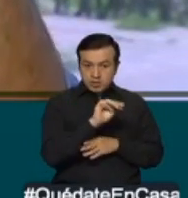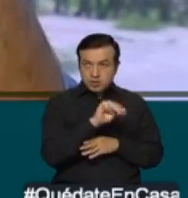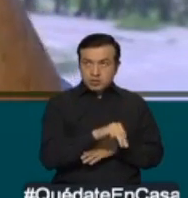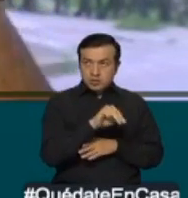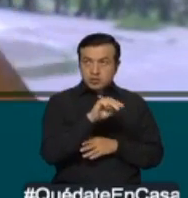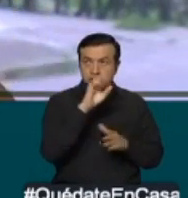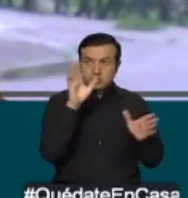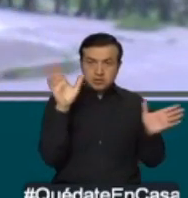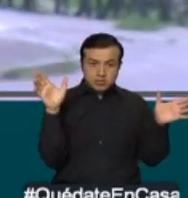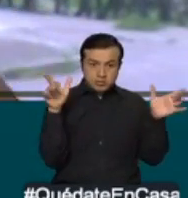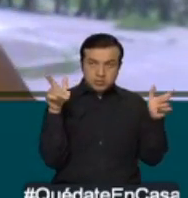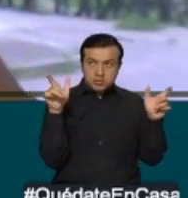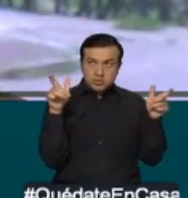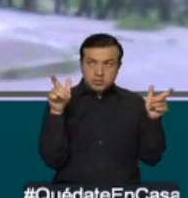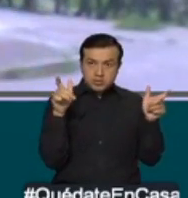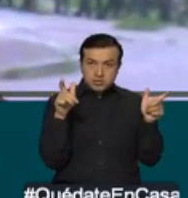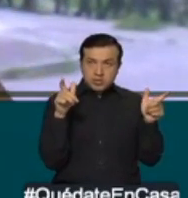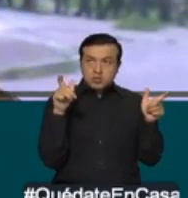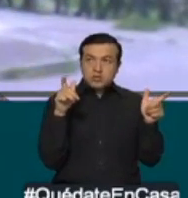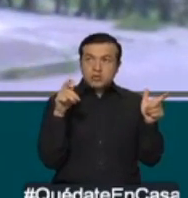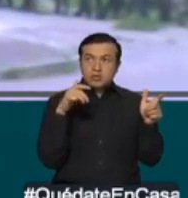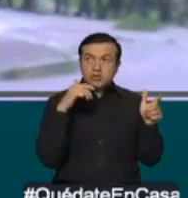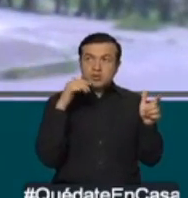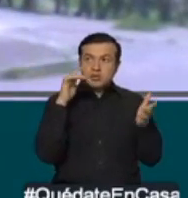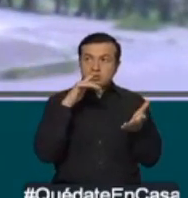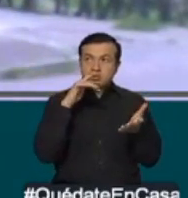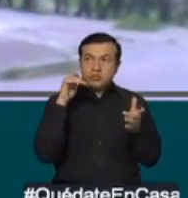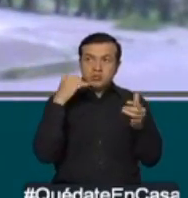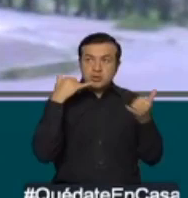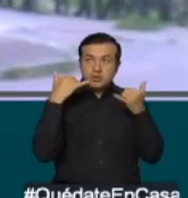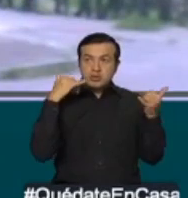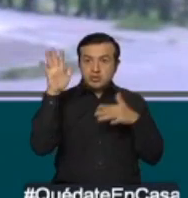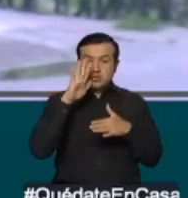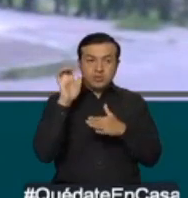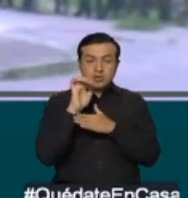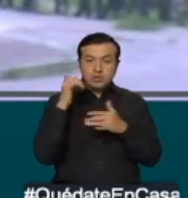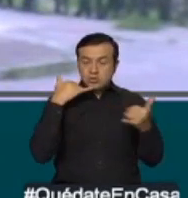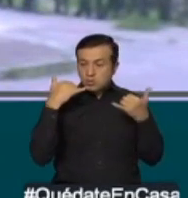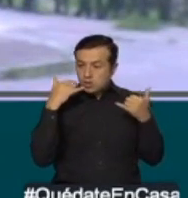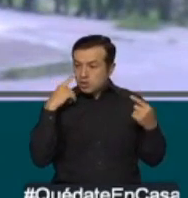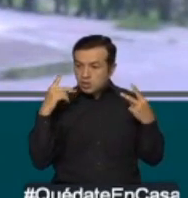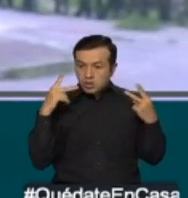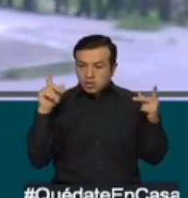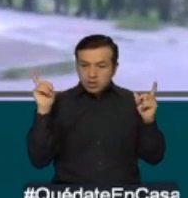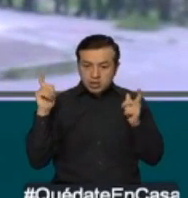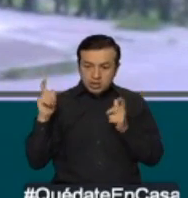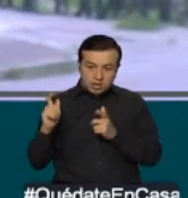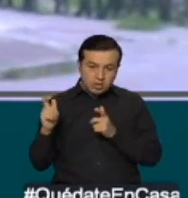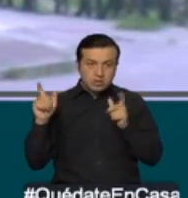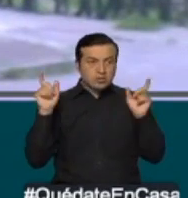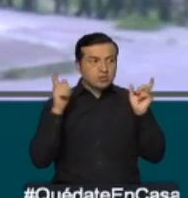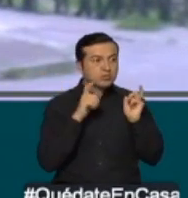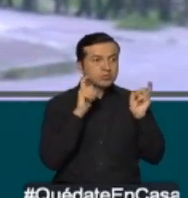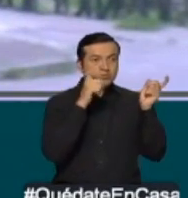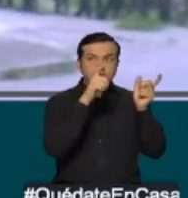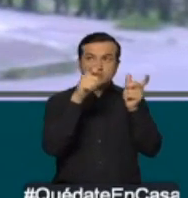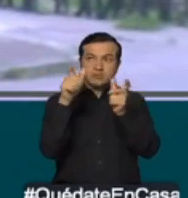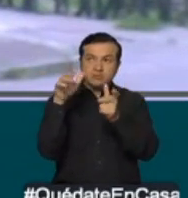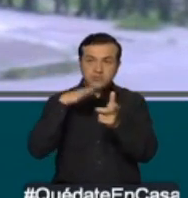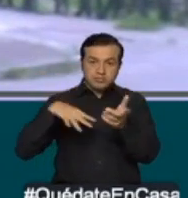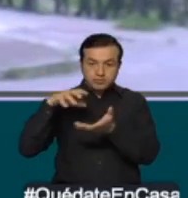hubo una reflexión como los celulares ya no comienzan a moverse por el país y cómo se va restringiendo esa movilidad sobre todo